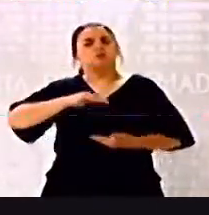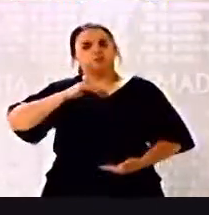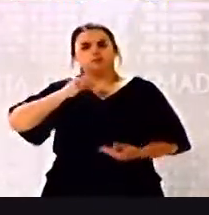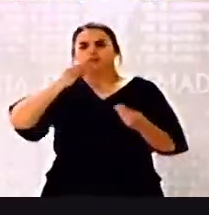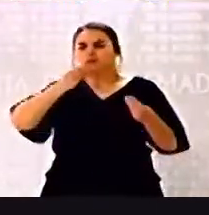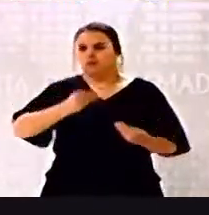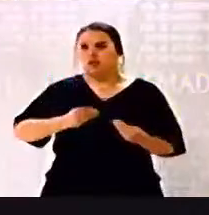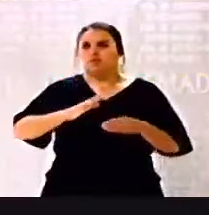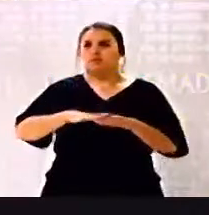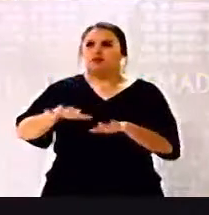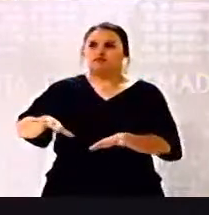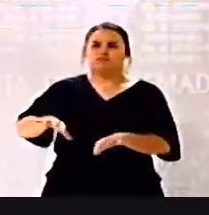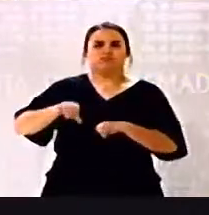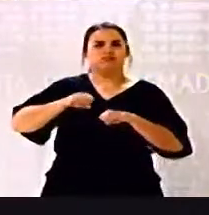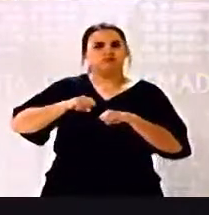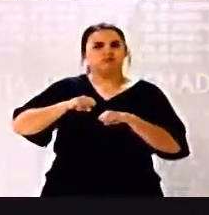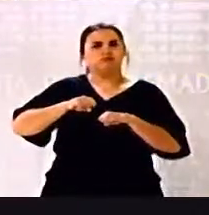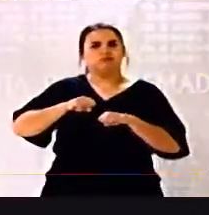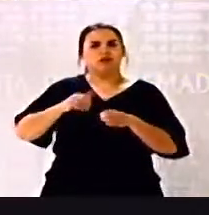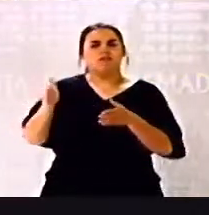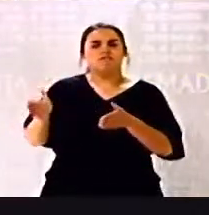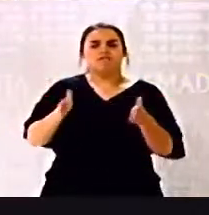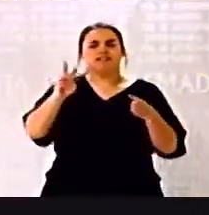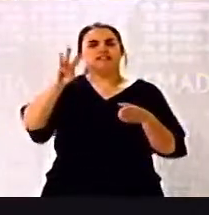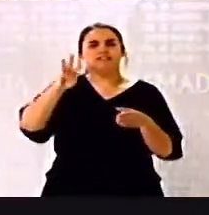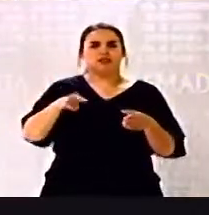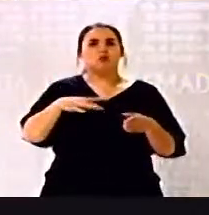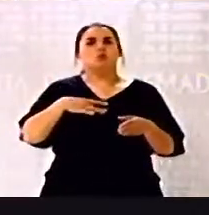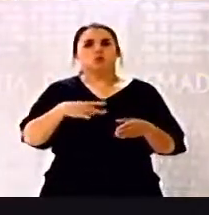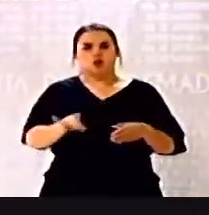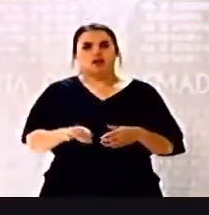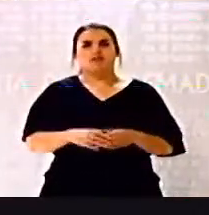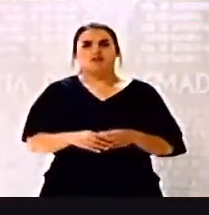para poder abordar la fase 3,